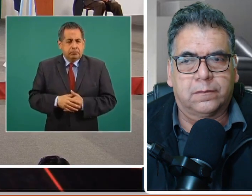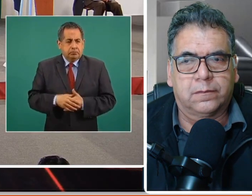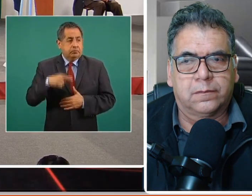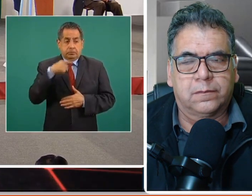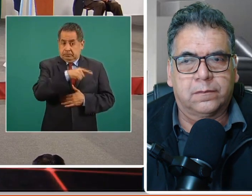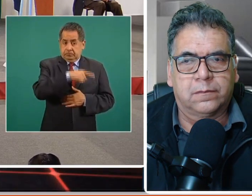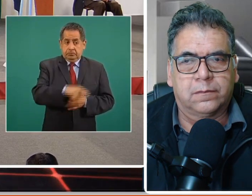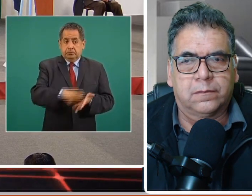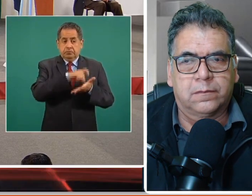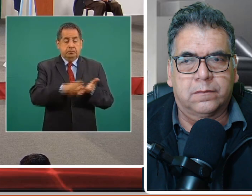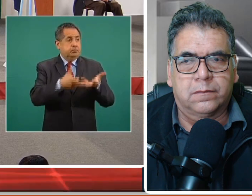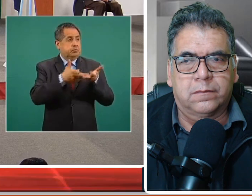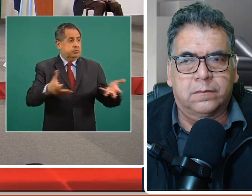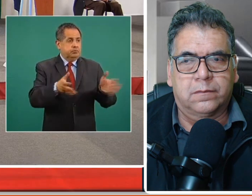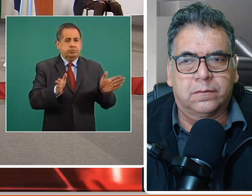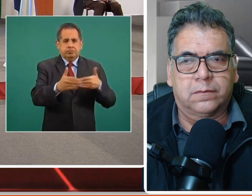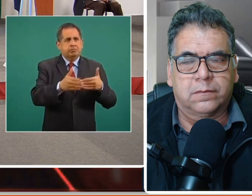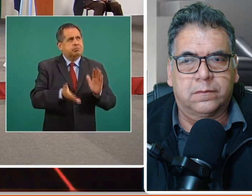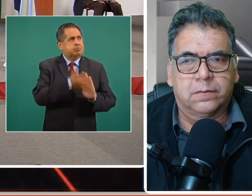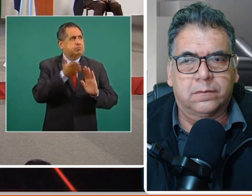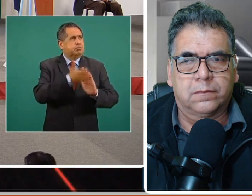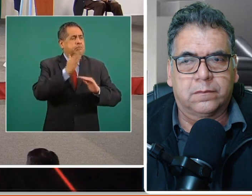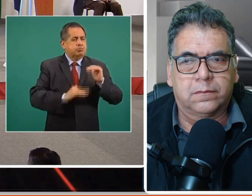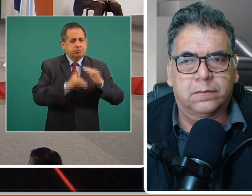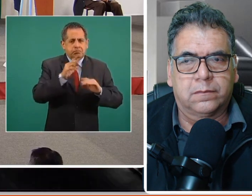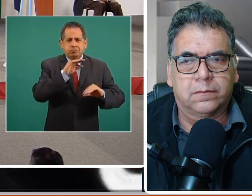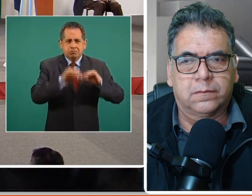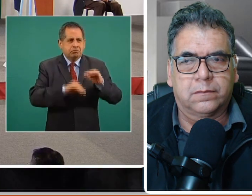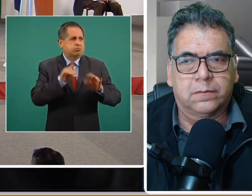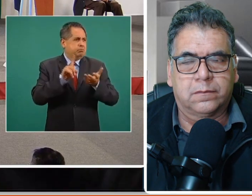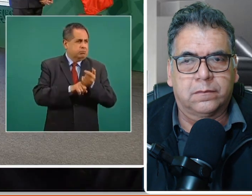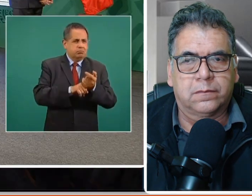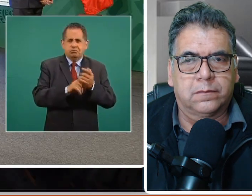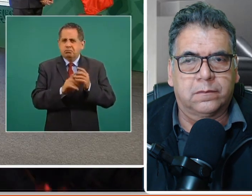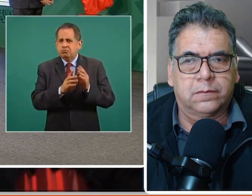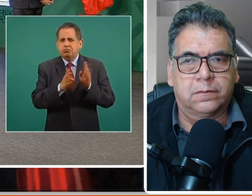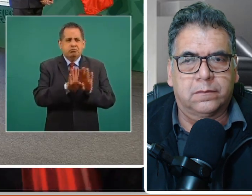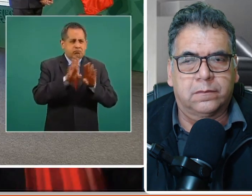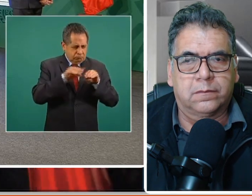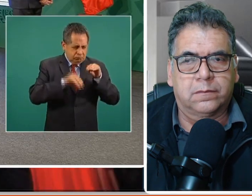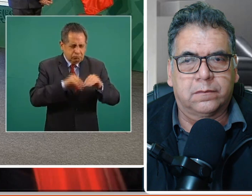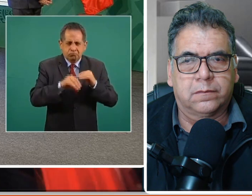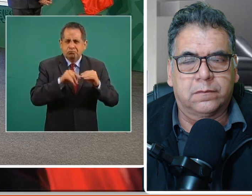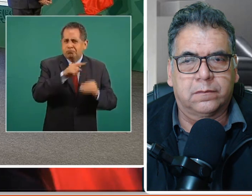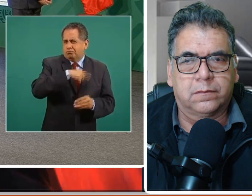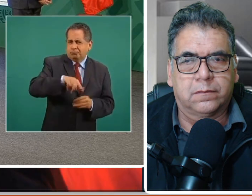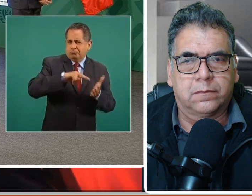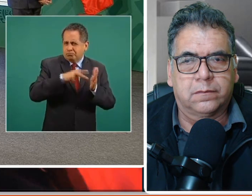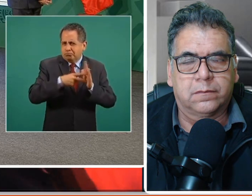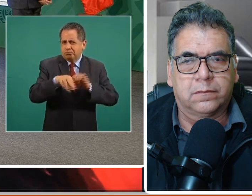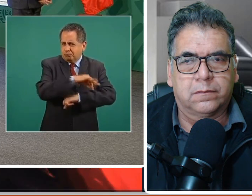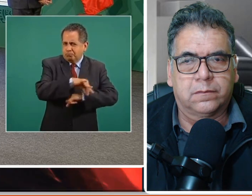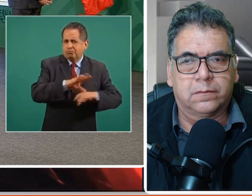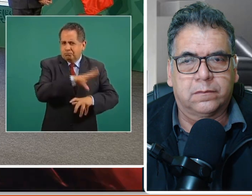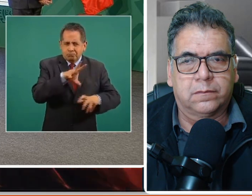terreno, el equipamiento, el desarrollo de la infraestructura, el diseño del proyecto, así como el